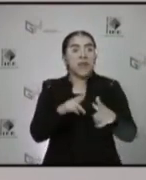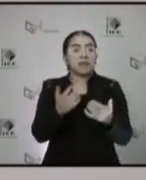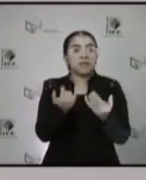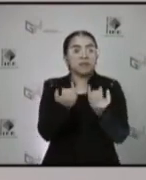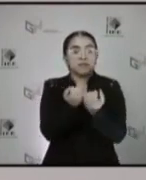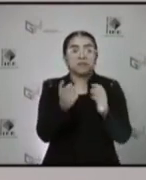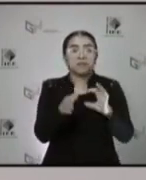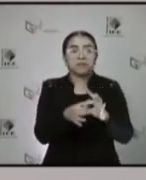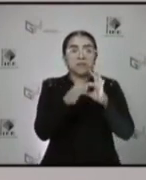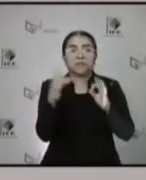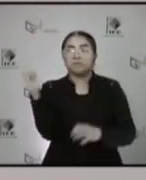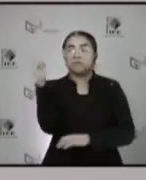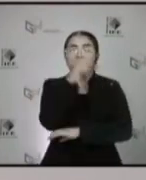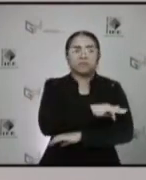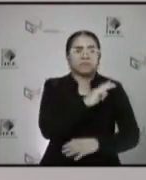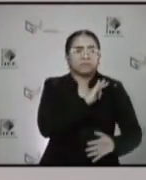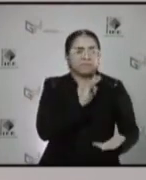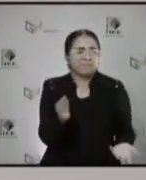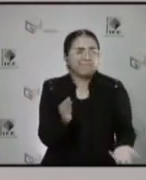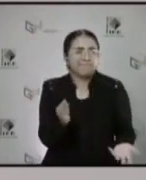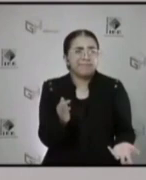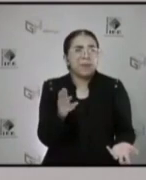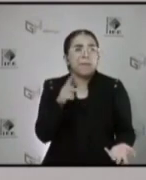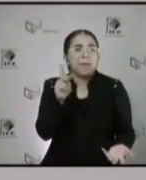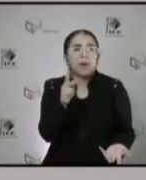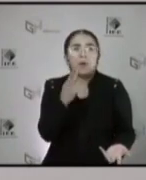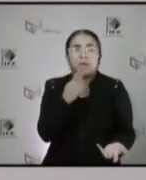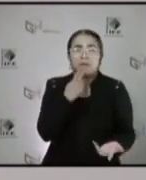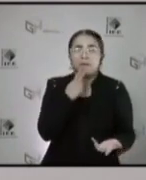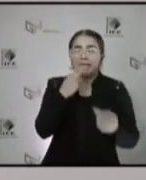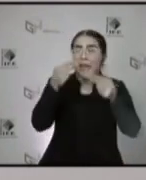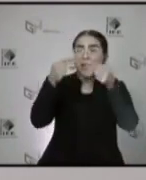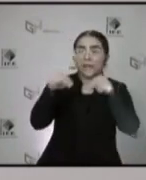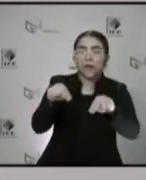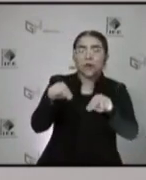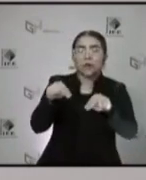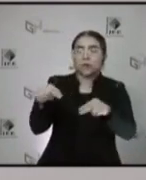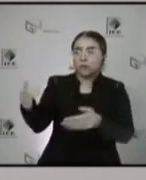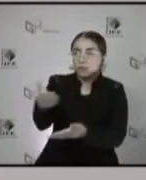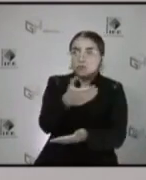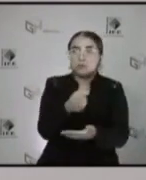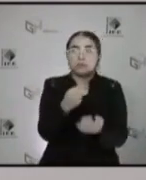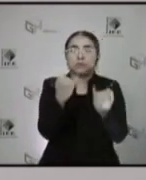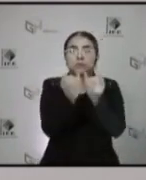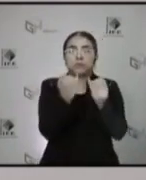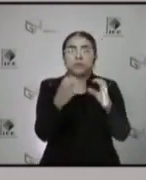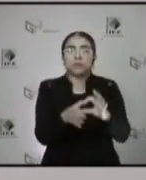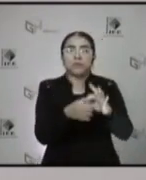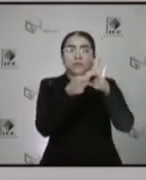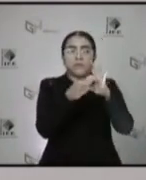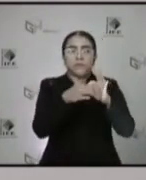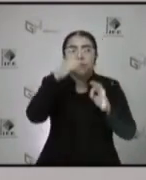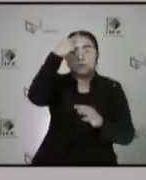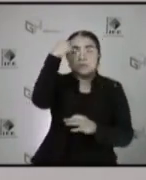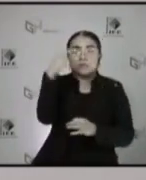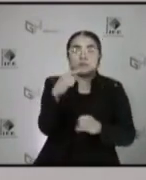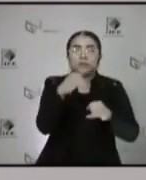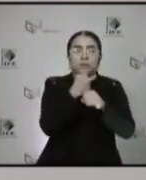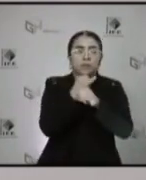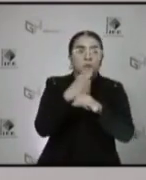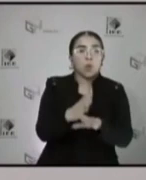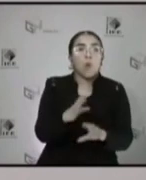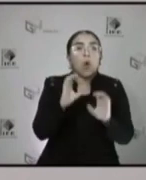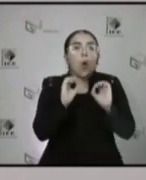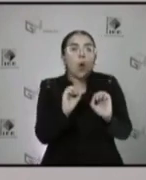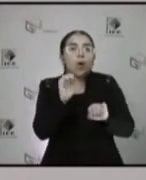nadie, es correcto. Pero cuando se utiliza un puesto para mermar, o cuando se utilizan los vehículos